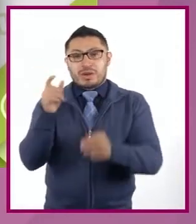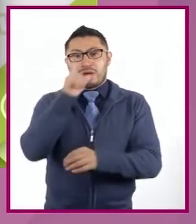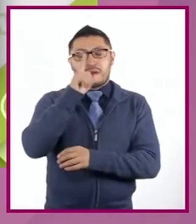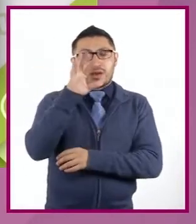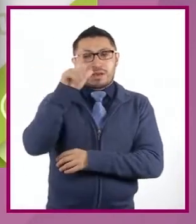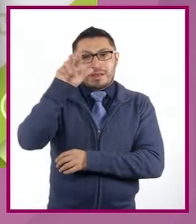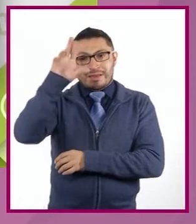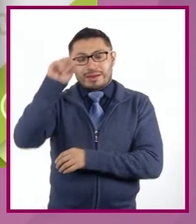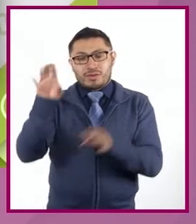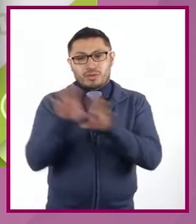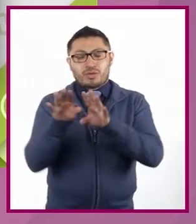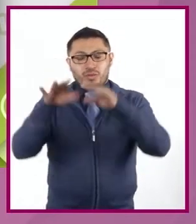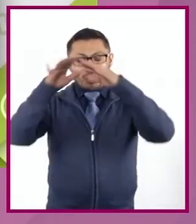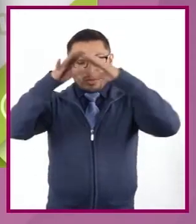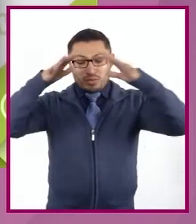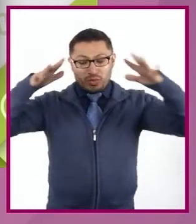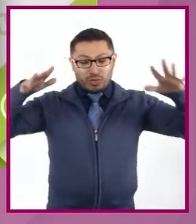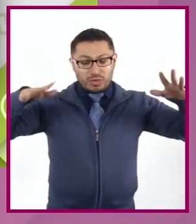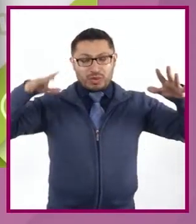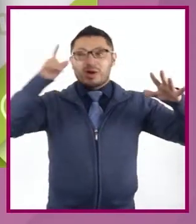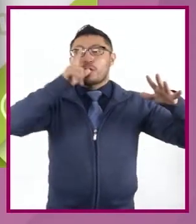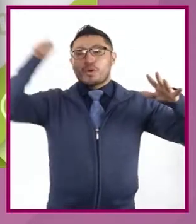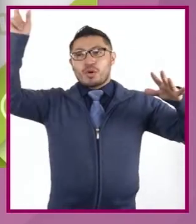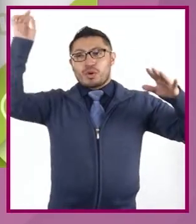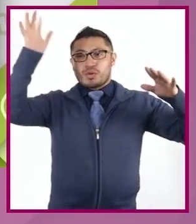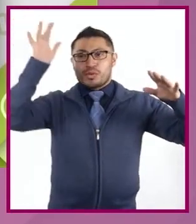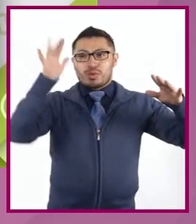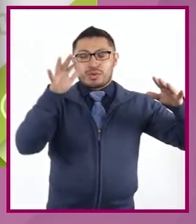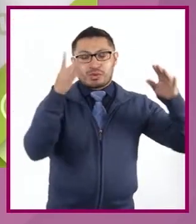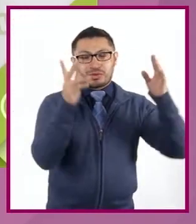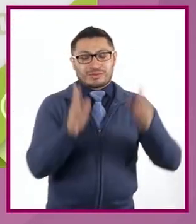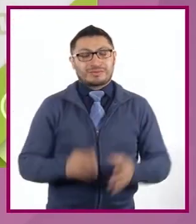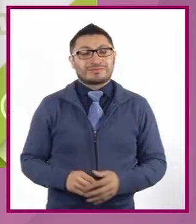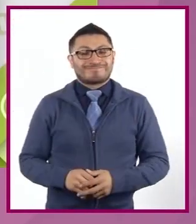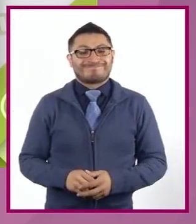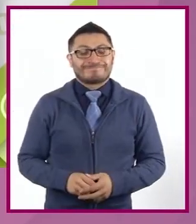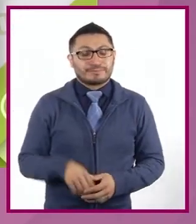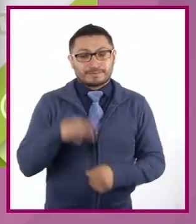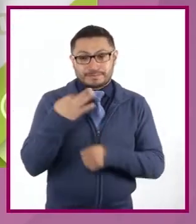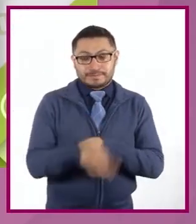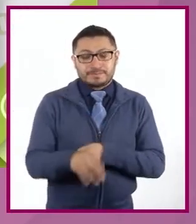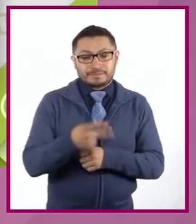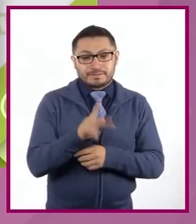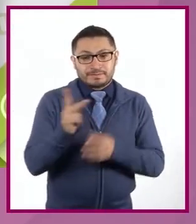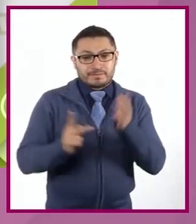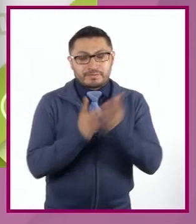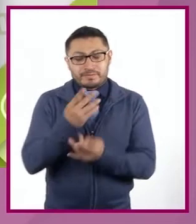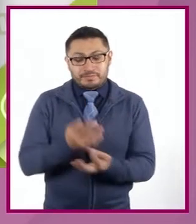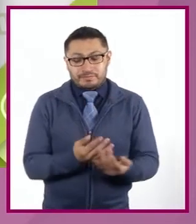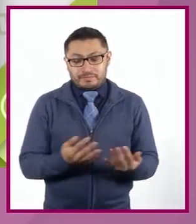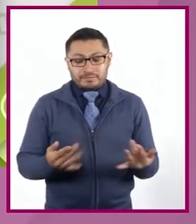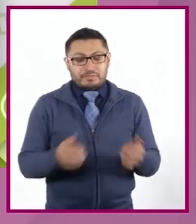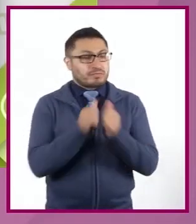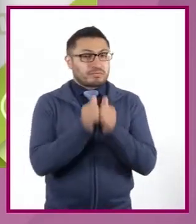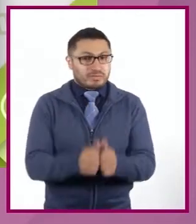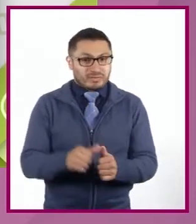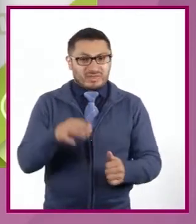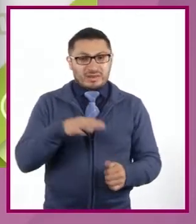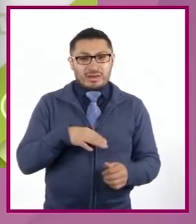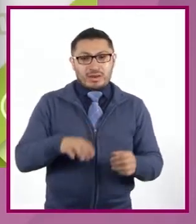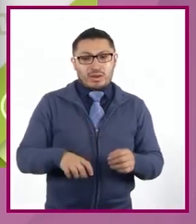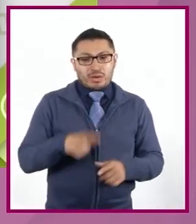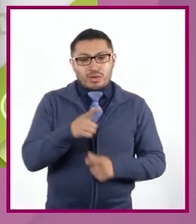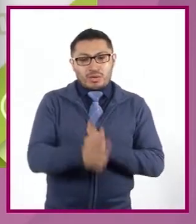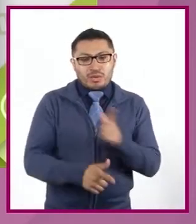manto, captando así la mayor cantidad de luz posible. Mientras las plantas que quedan bajo su sombra tienen un